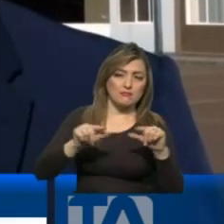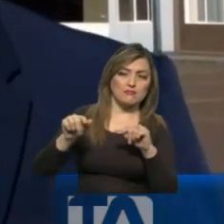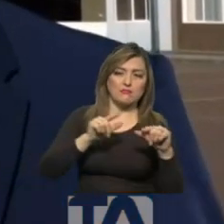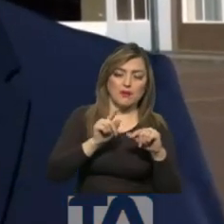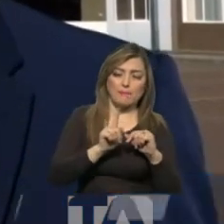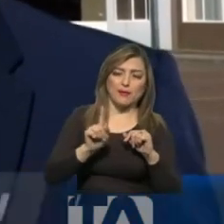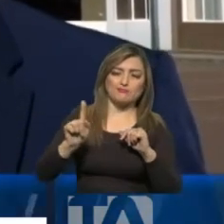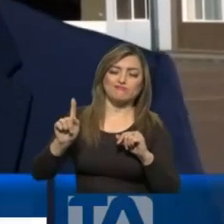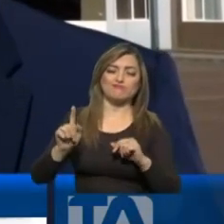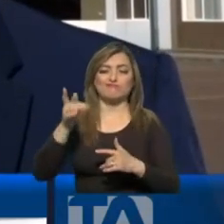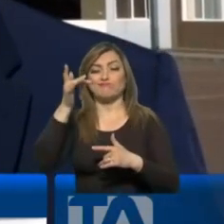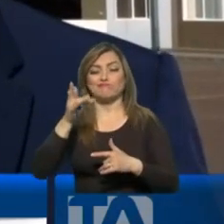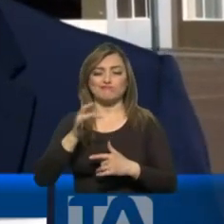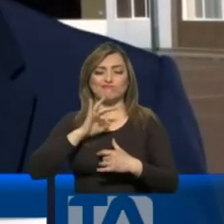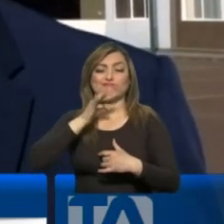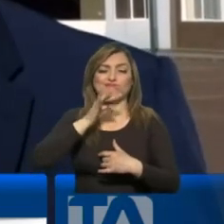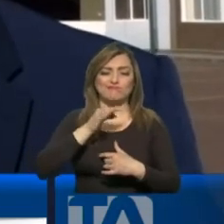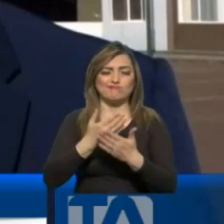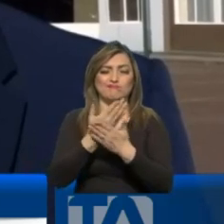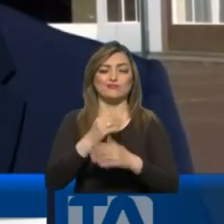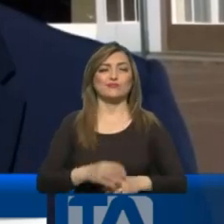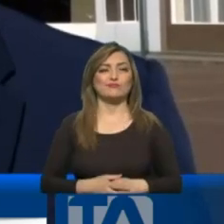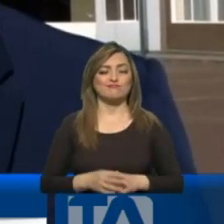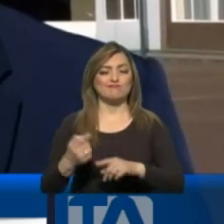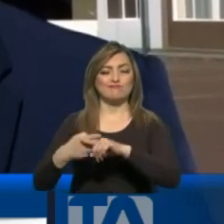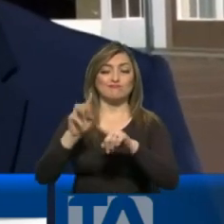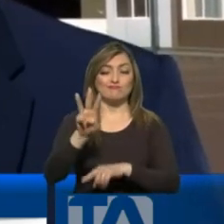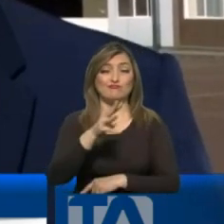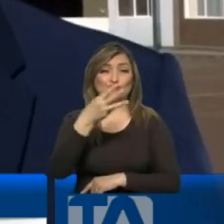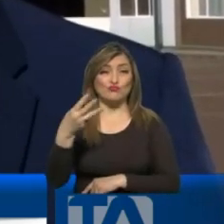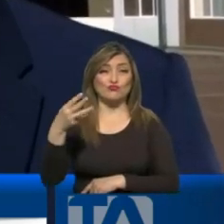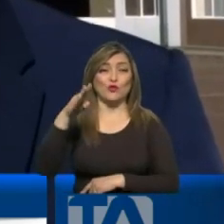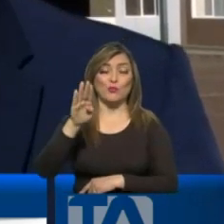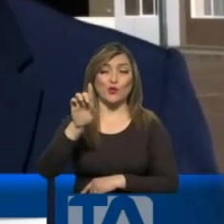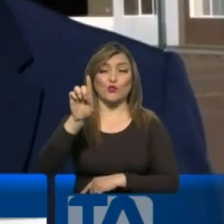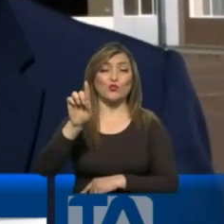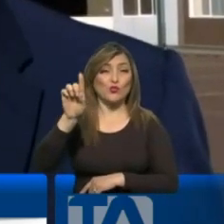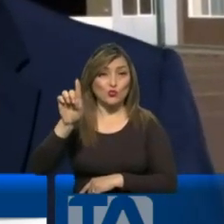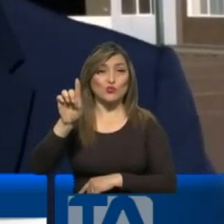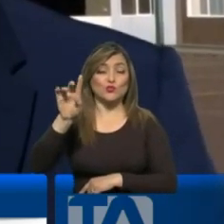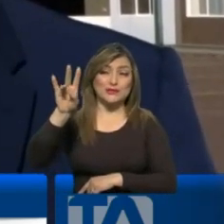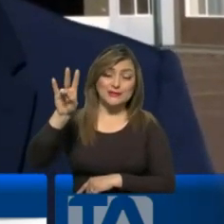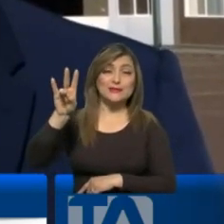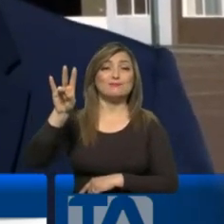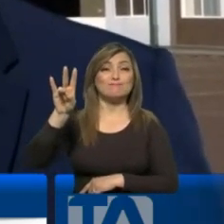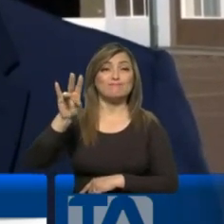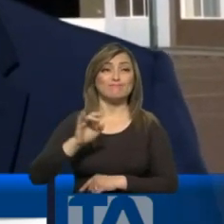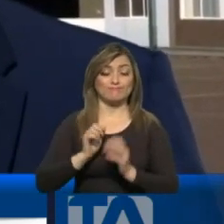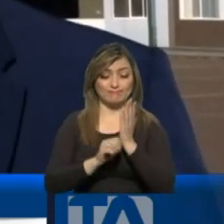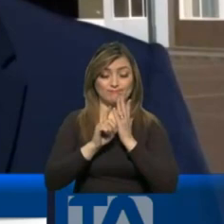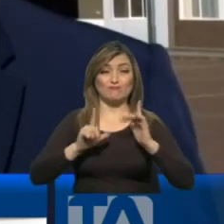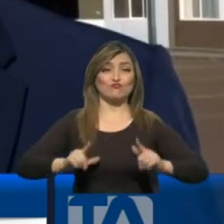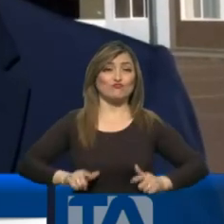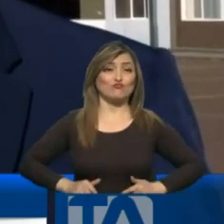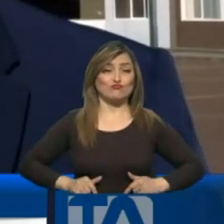un paciente migratorio. De ahí tenemos las otras variantes, que es la variante inglesa, la B1117, y nosotros como Ministerio de Salud